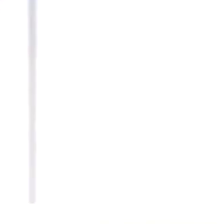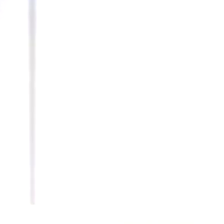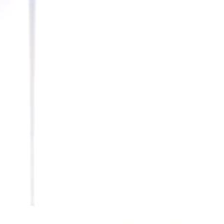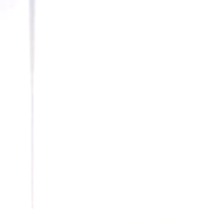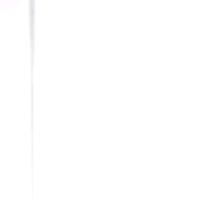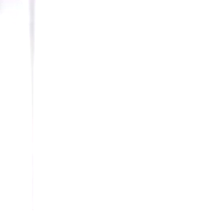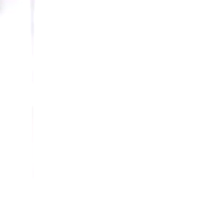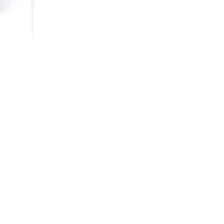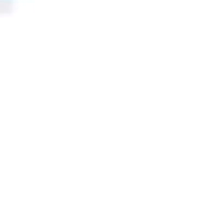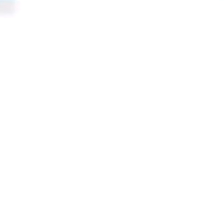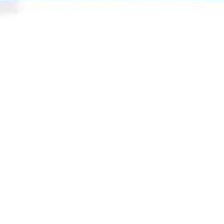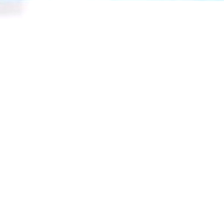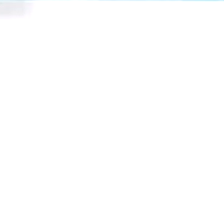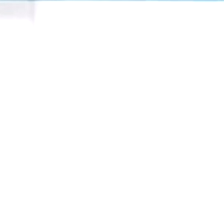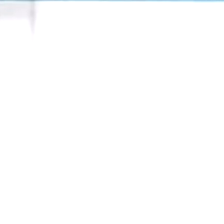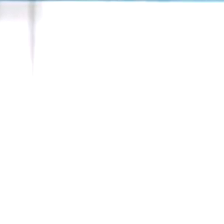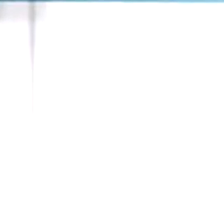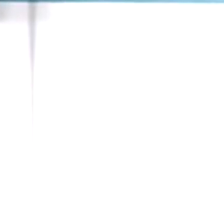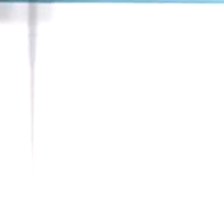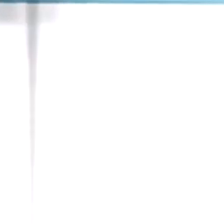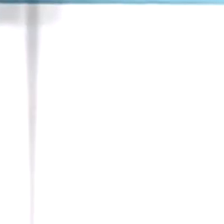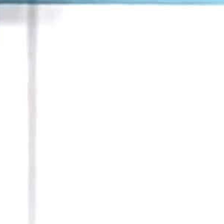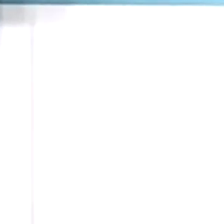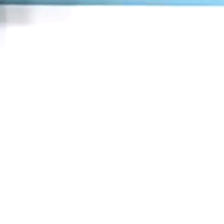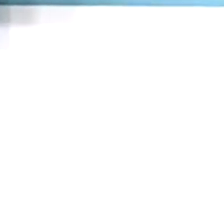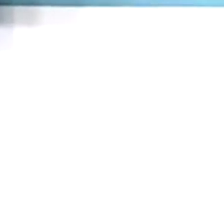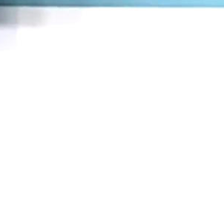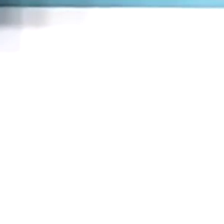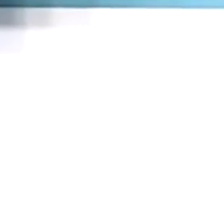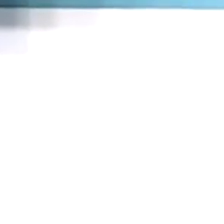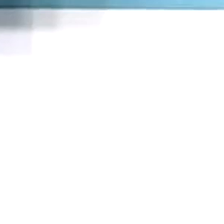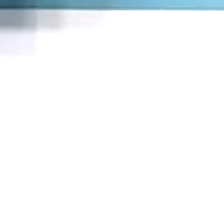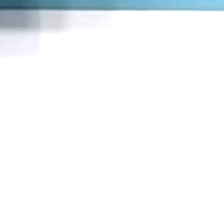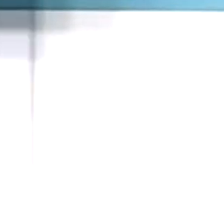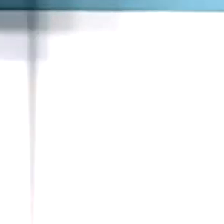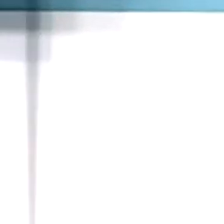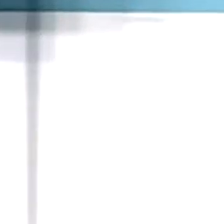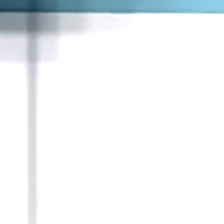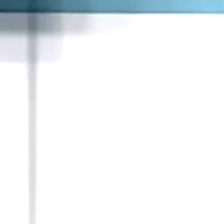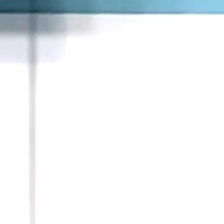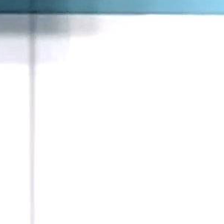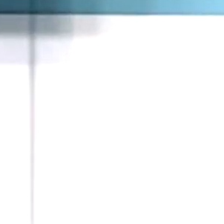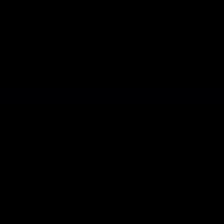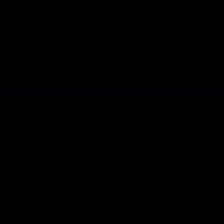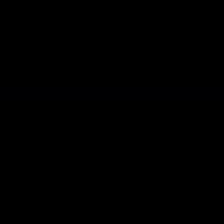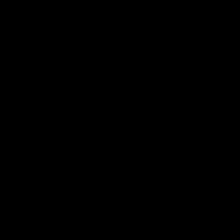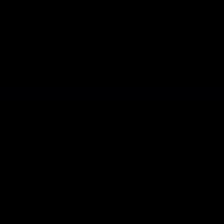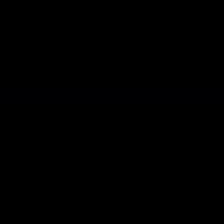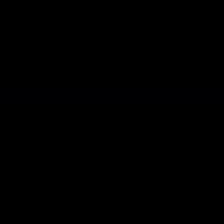Trabajamos para usted. Somos la televisión pública de Costa Rica.